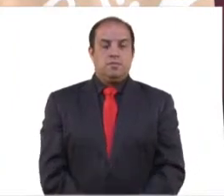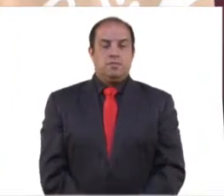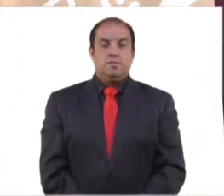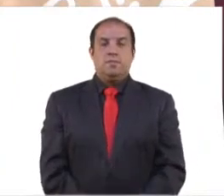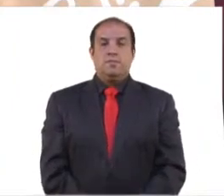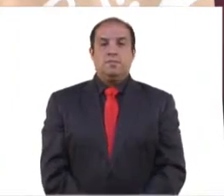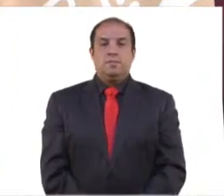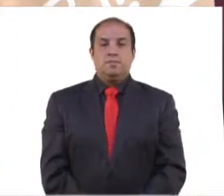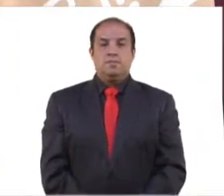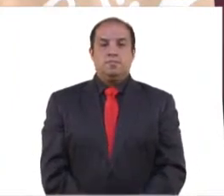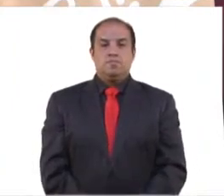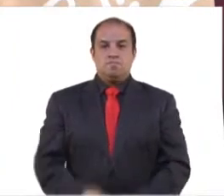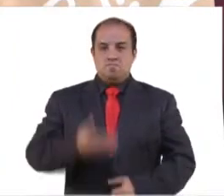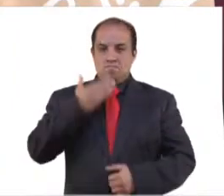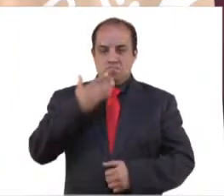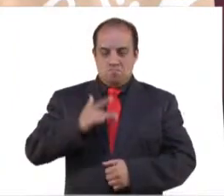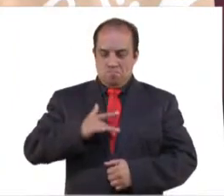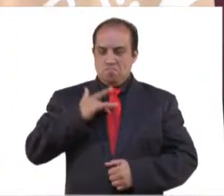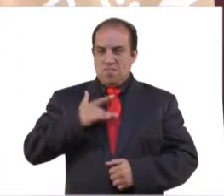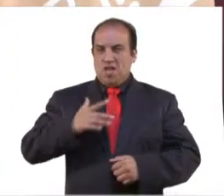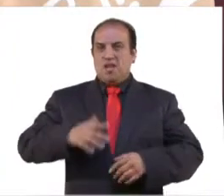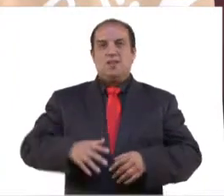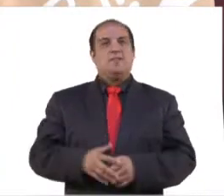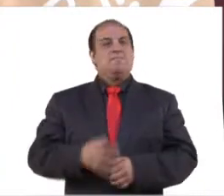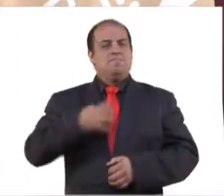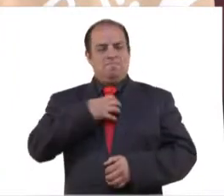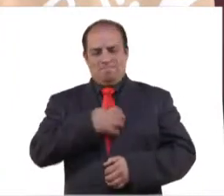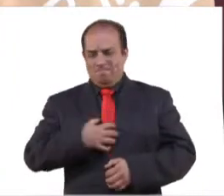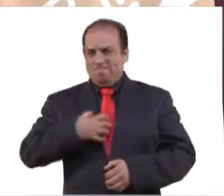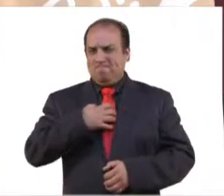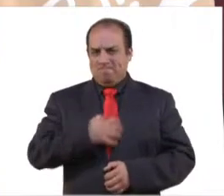Bien, al 100. Contenta.